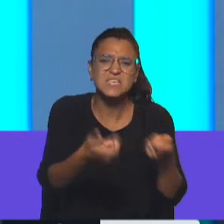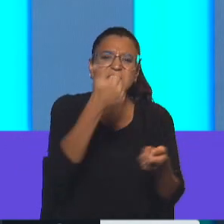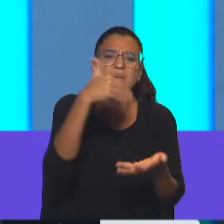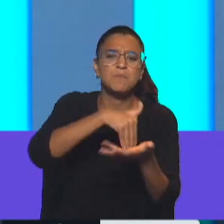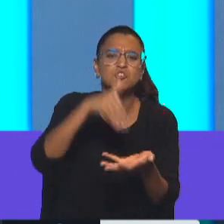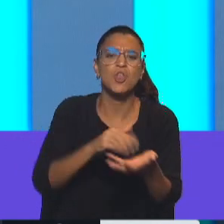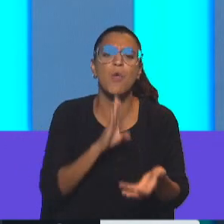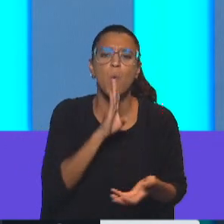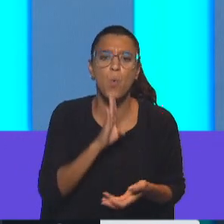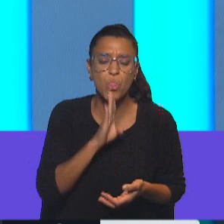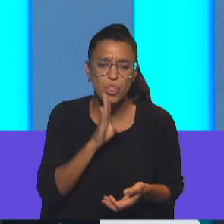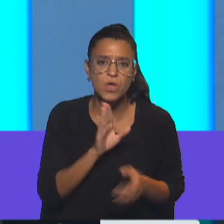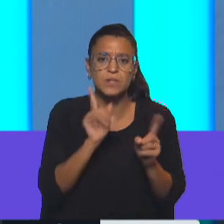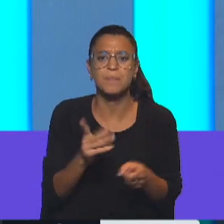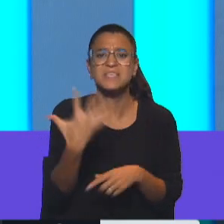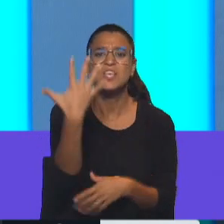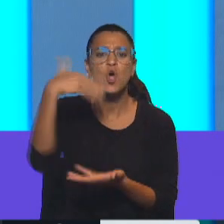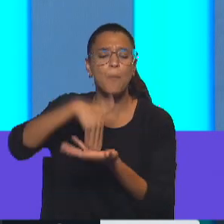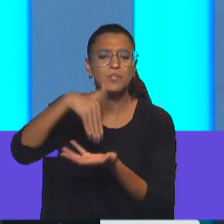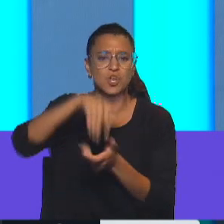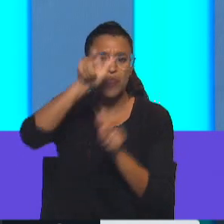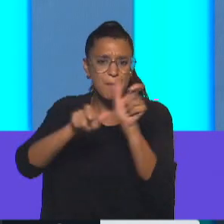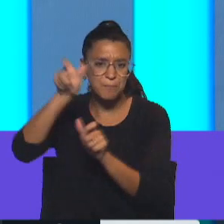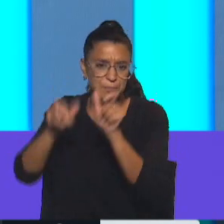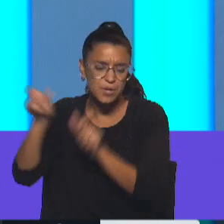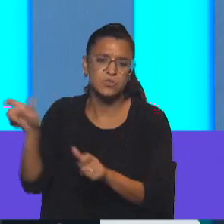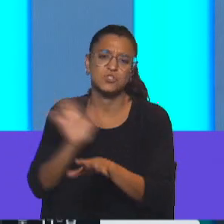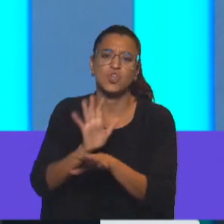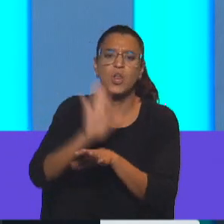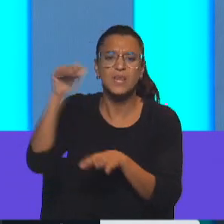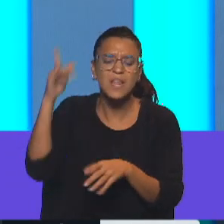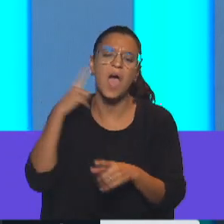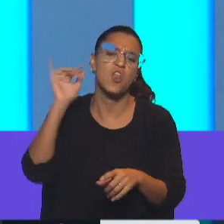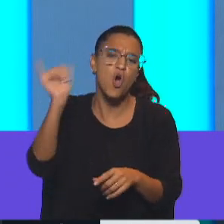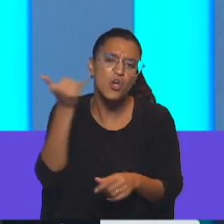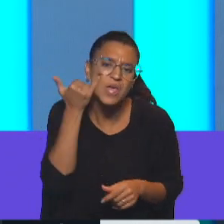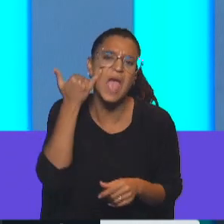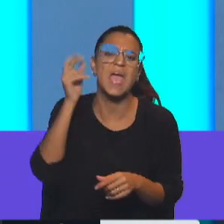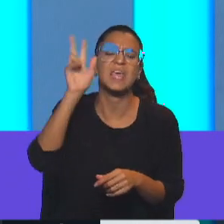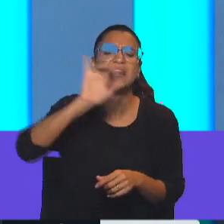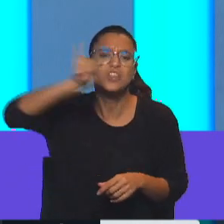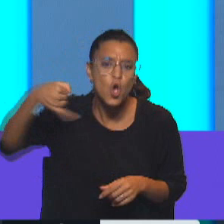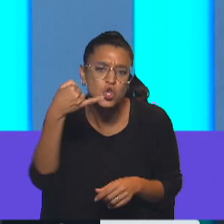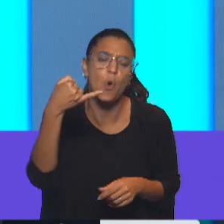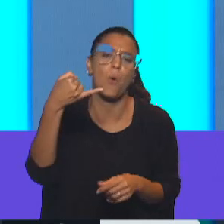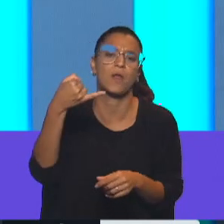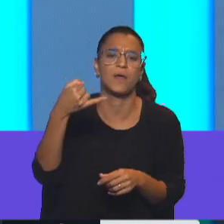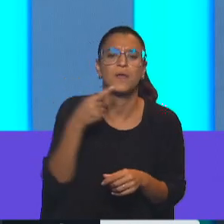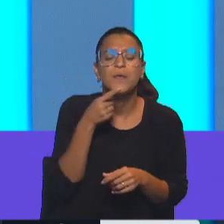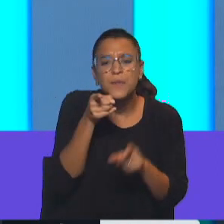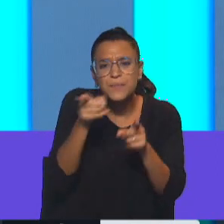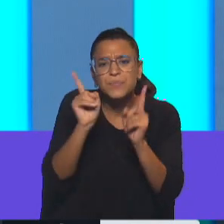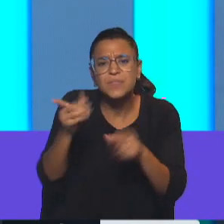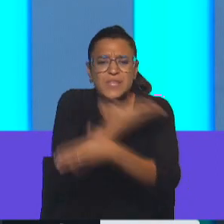millones de judíos y otras 5 millones de víctimas de gitanos, homosexuales, testigos de Jehová, discapacitados que